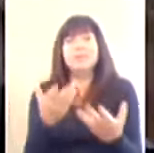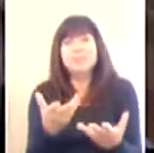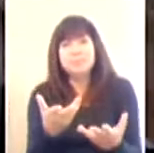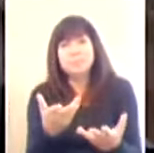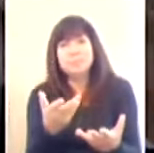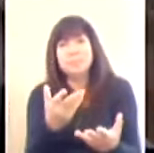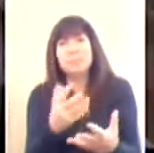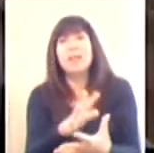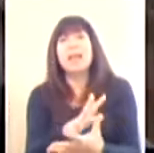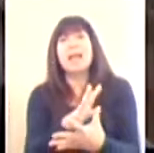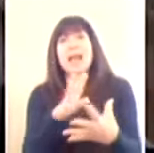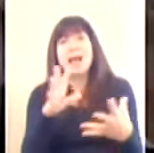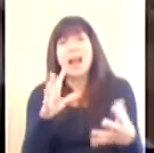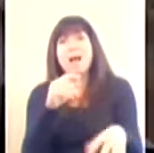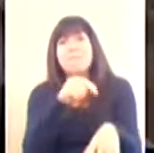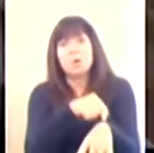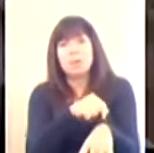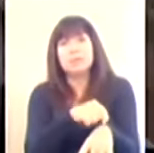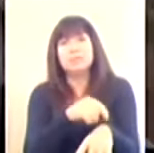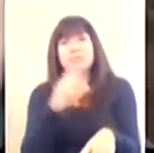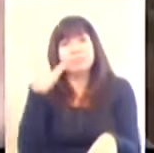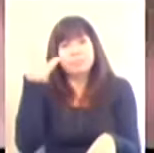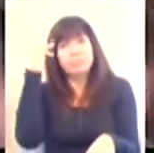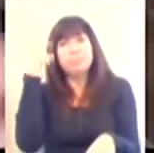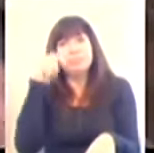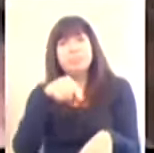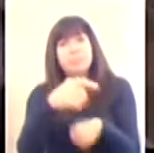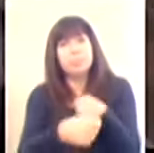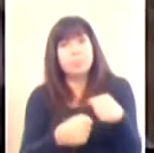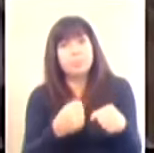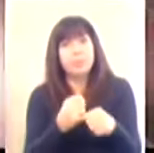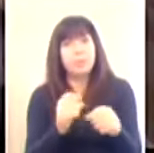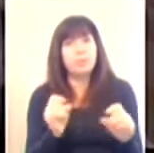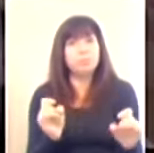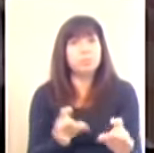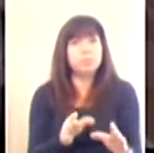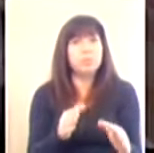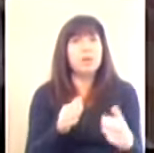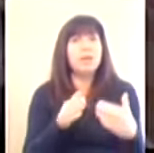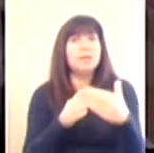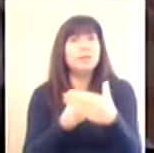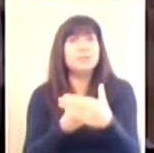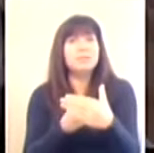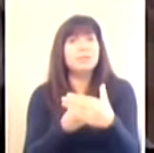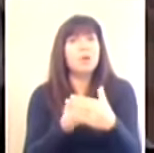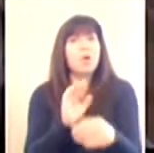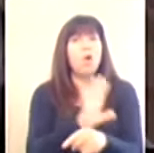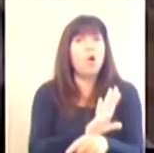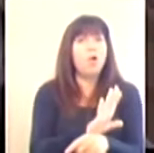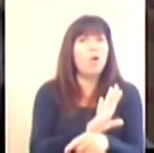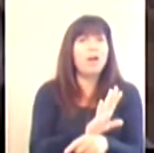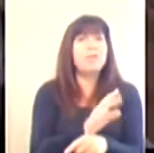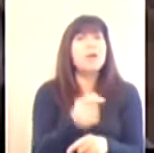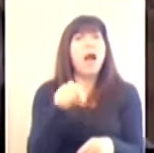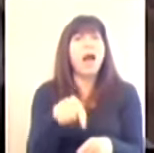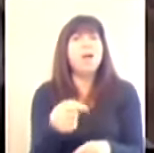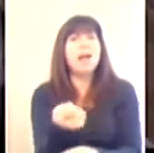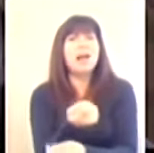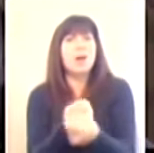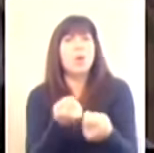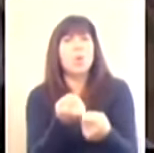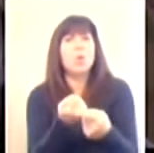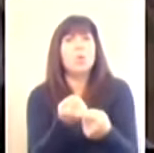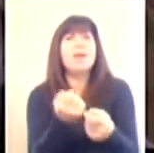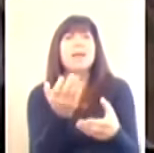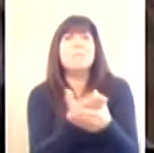gran, digamos, momento climático este año, de pronto eso se está negociando a través de los paquetes de recuperación. Les pongo